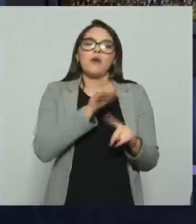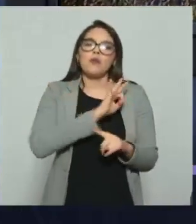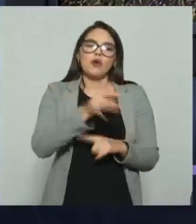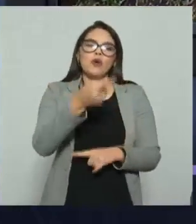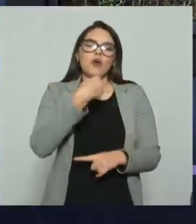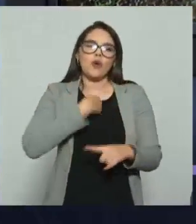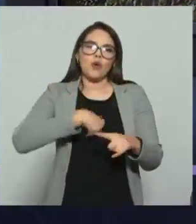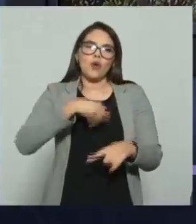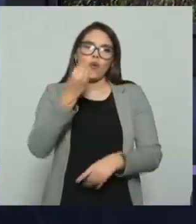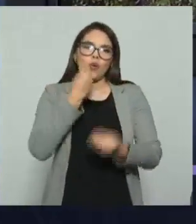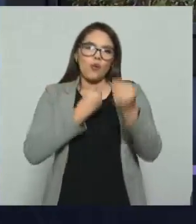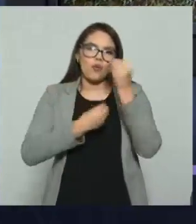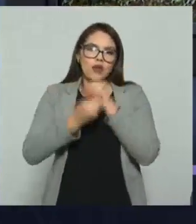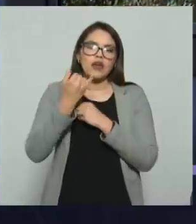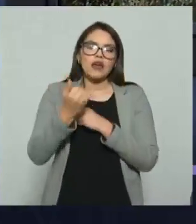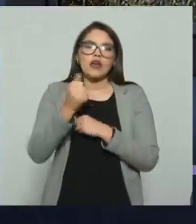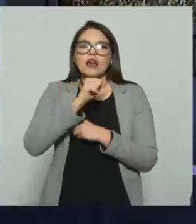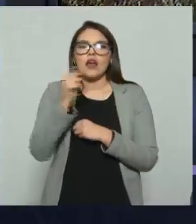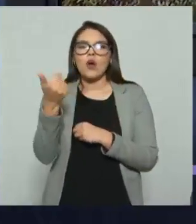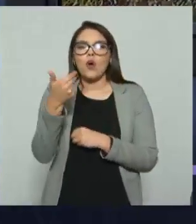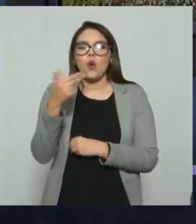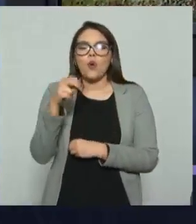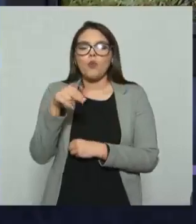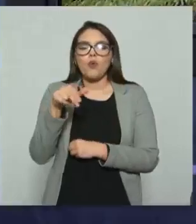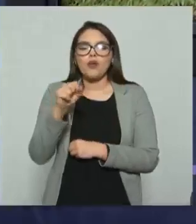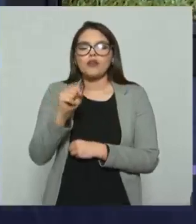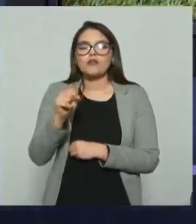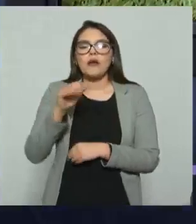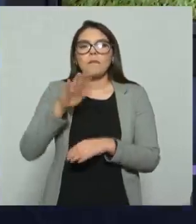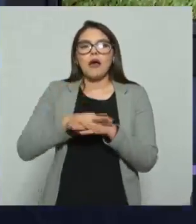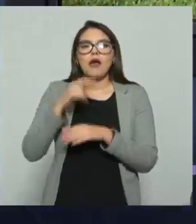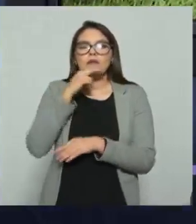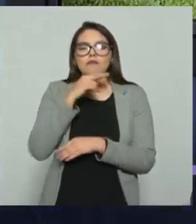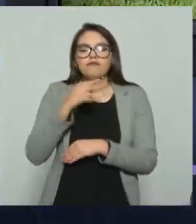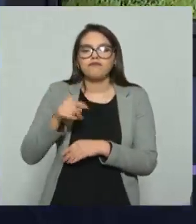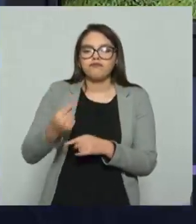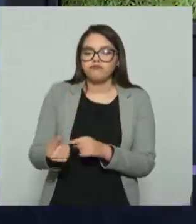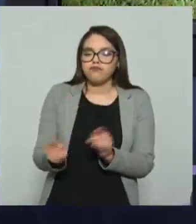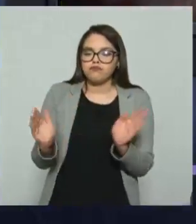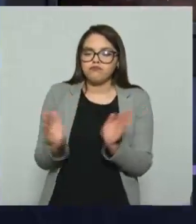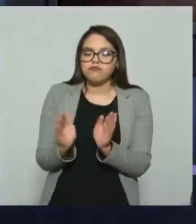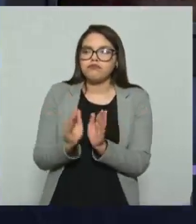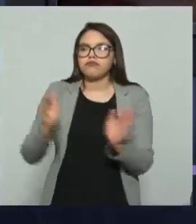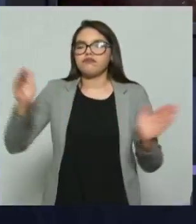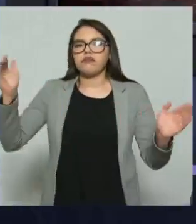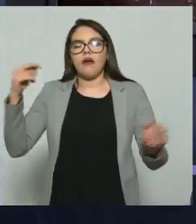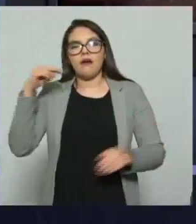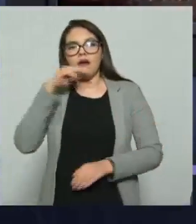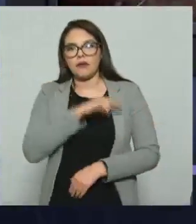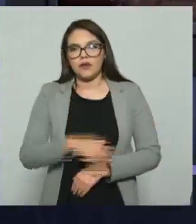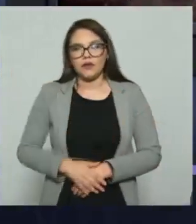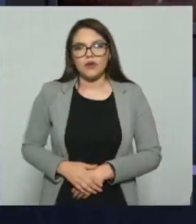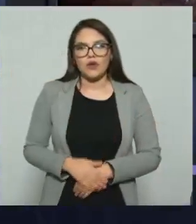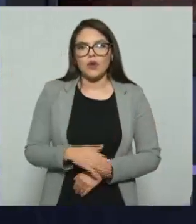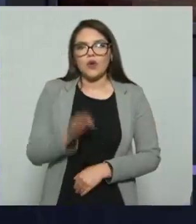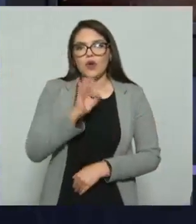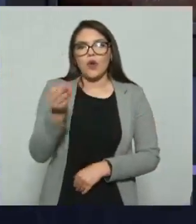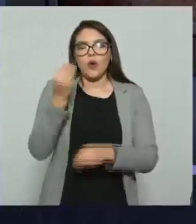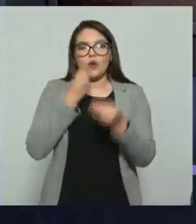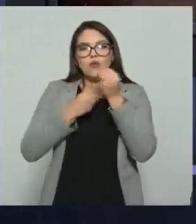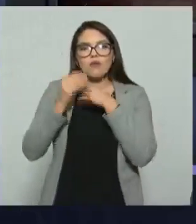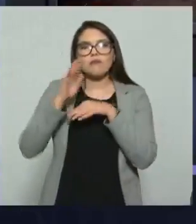y las hormonas para que crezcan más. También los antibióticos lo que hacen es que puedan absorber más nutrientes de los que están comiendo para